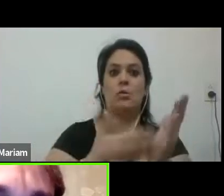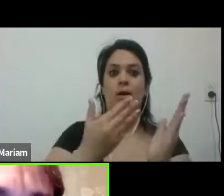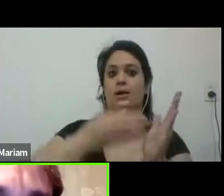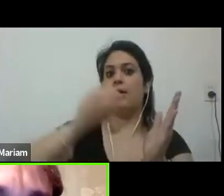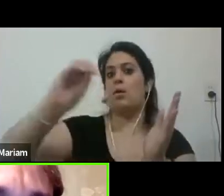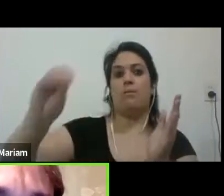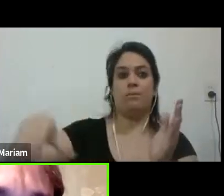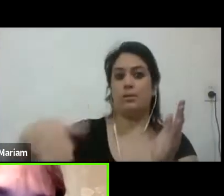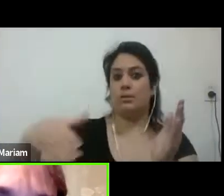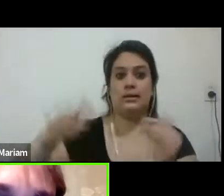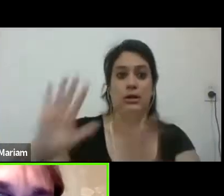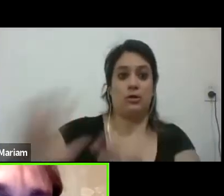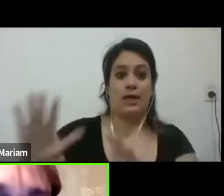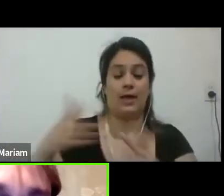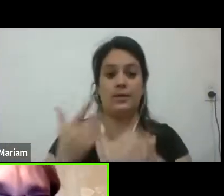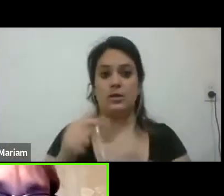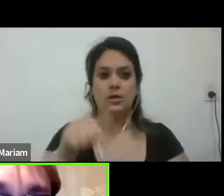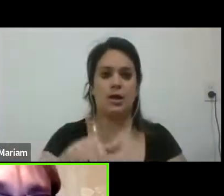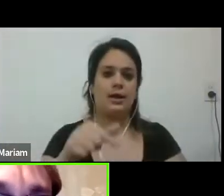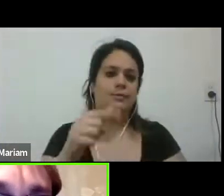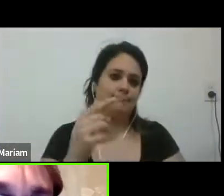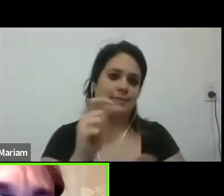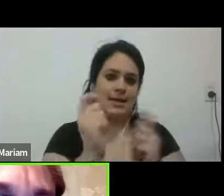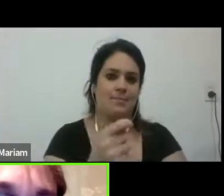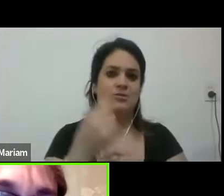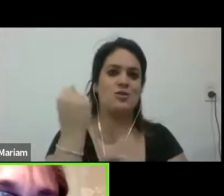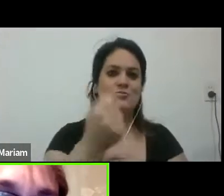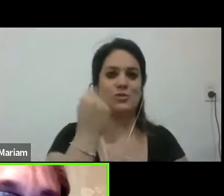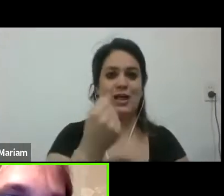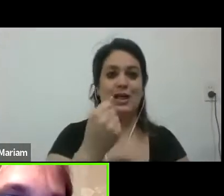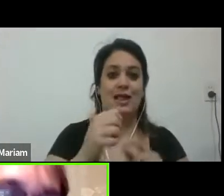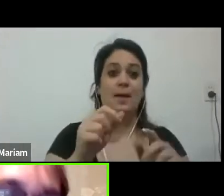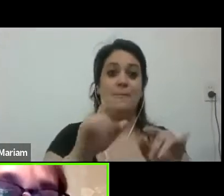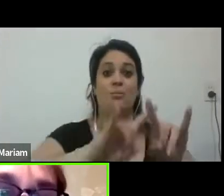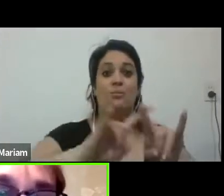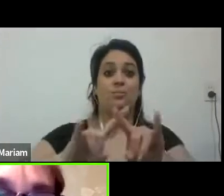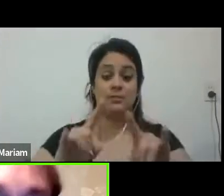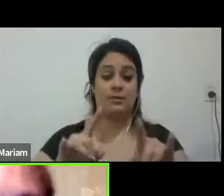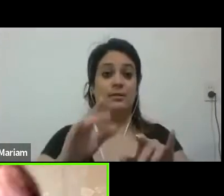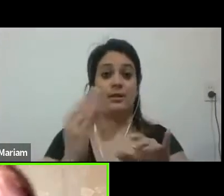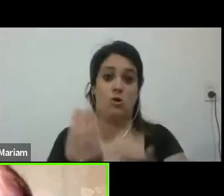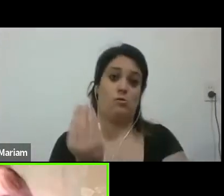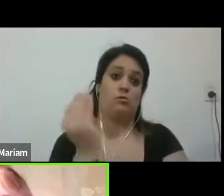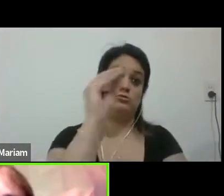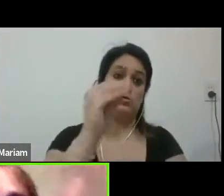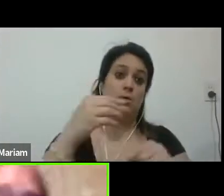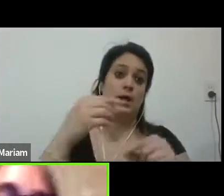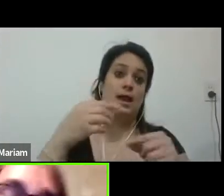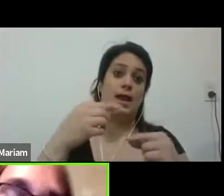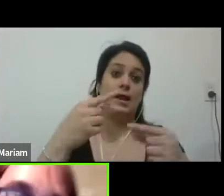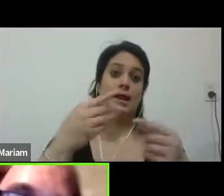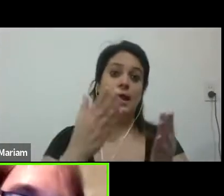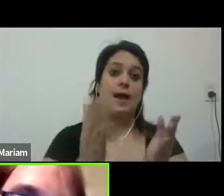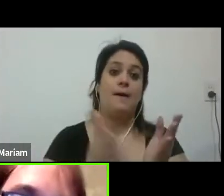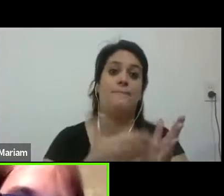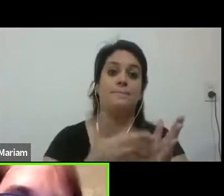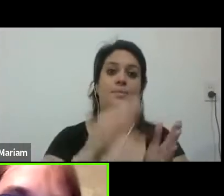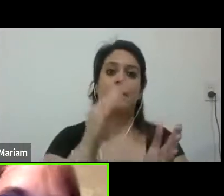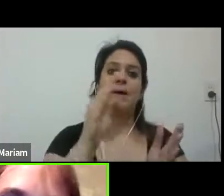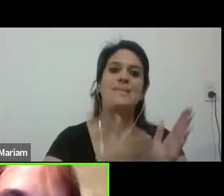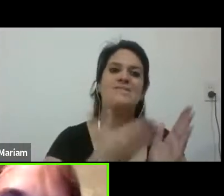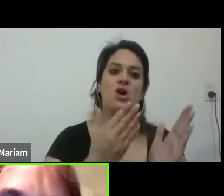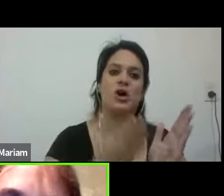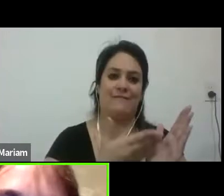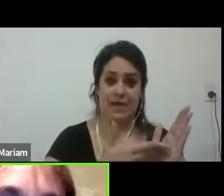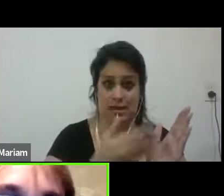a disposición el material de estudio porque eso se debe cargar en la plataforma y bien como les digo no hace